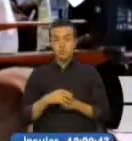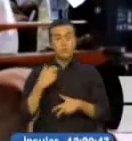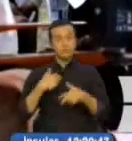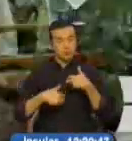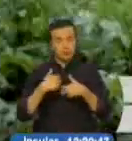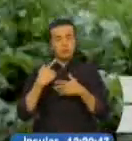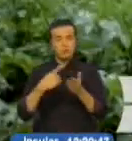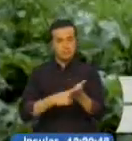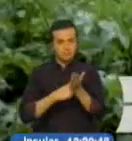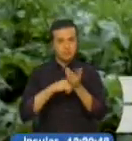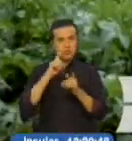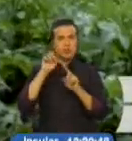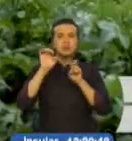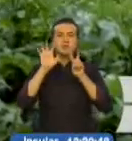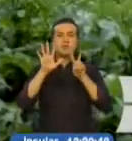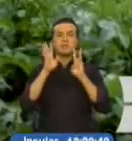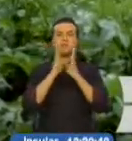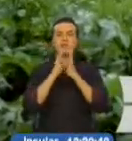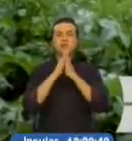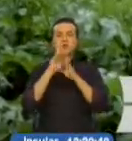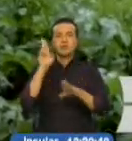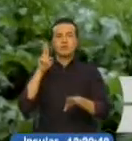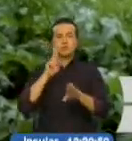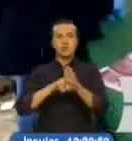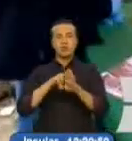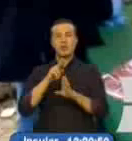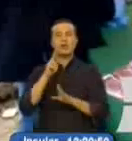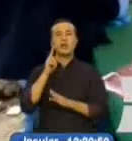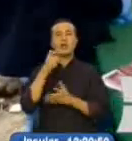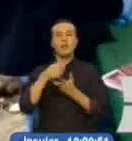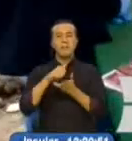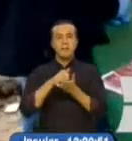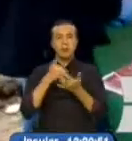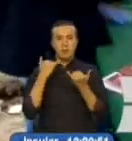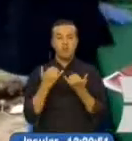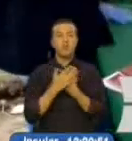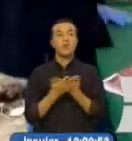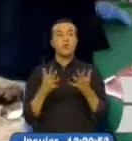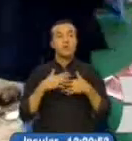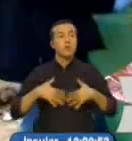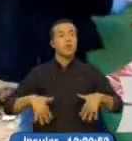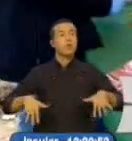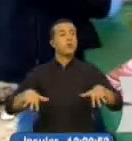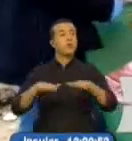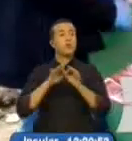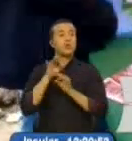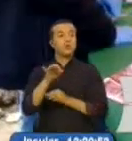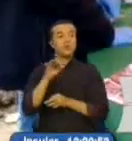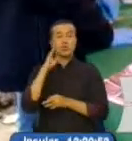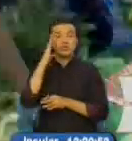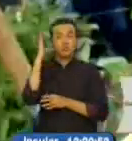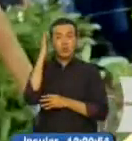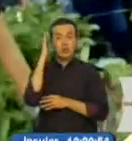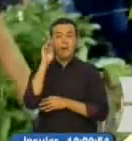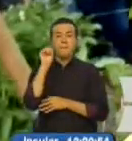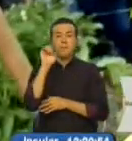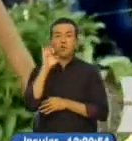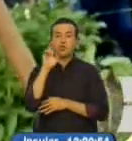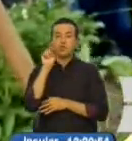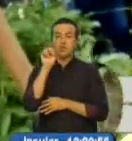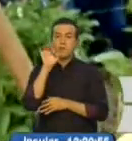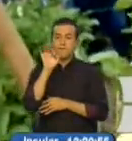serán tratados en el 7º Congreso Nacional de la Papa, que este año tiene como sede los cantones de Tulcán y Montúfar.